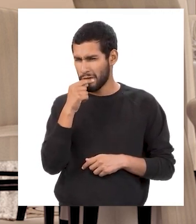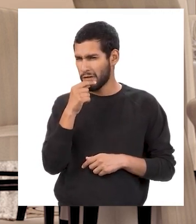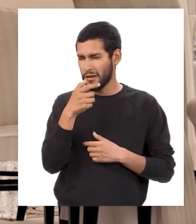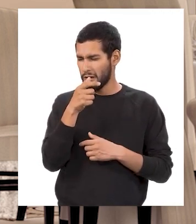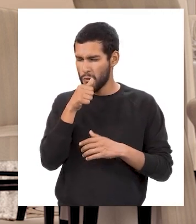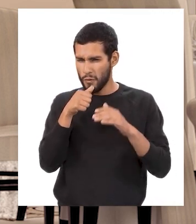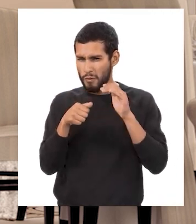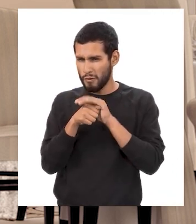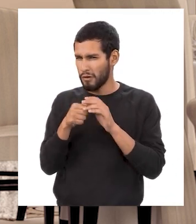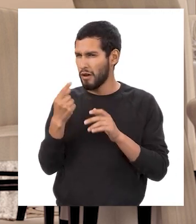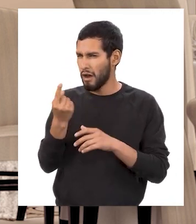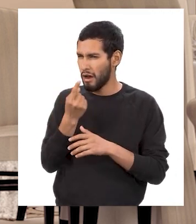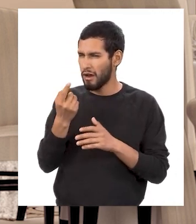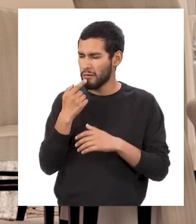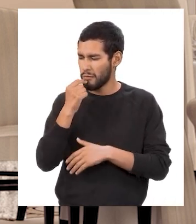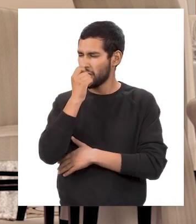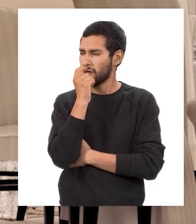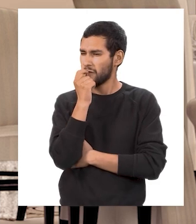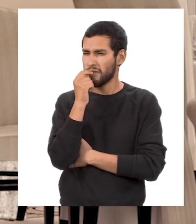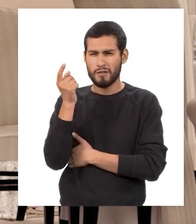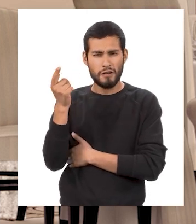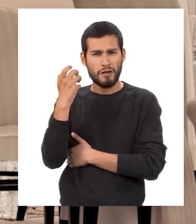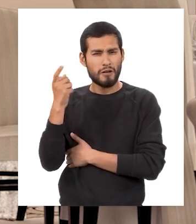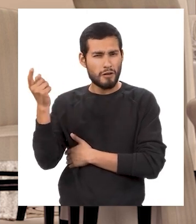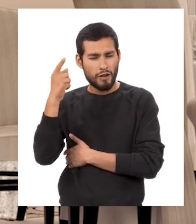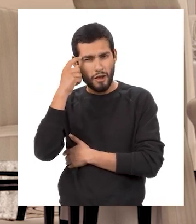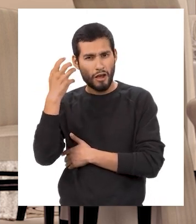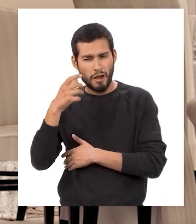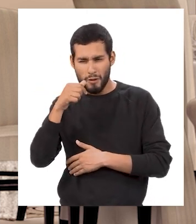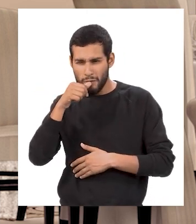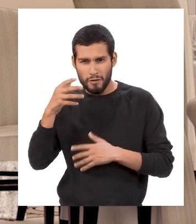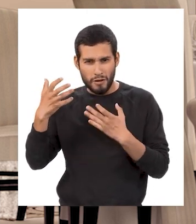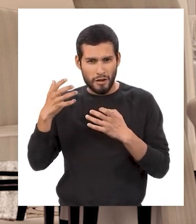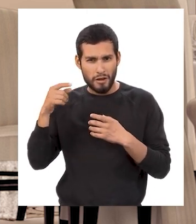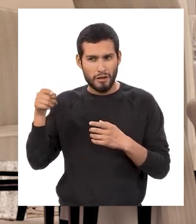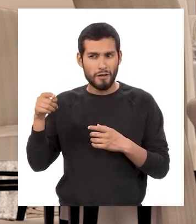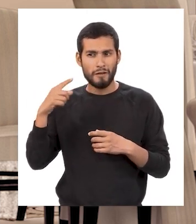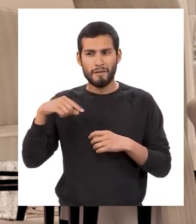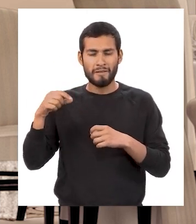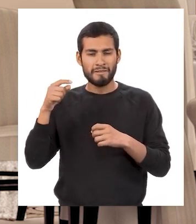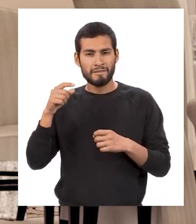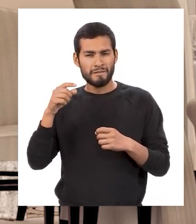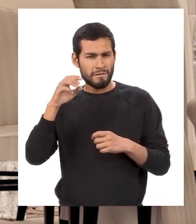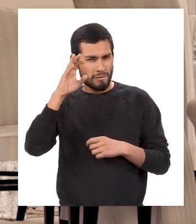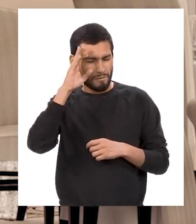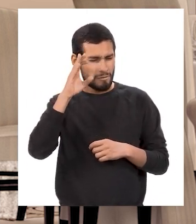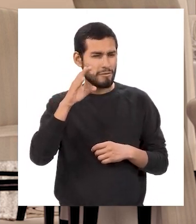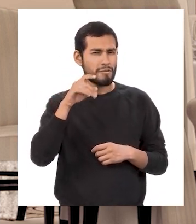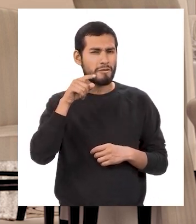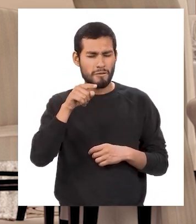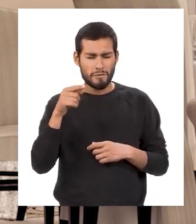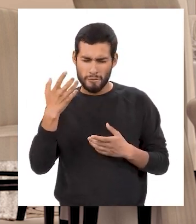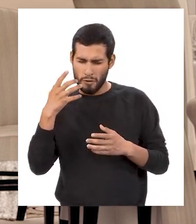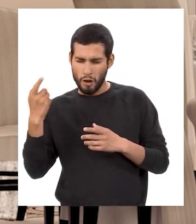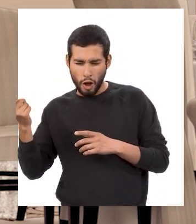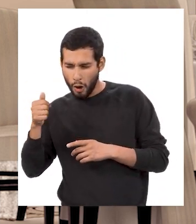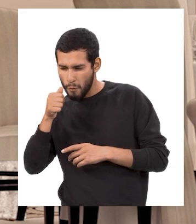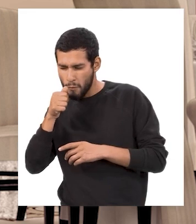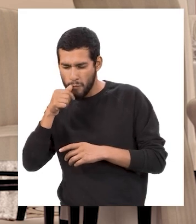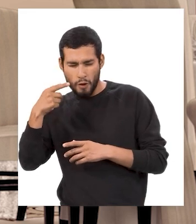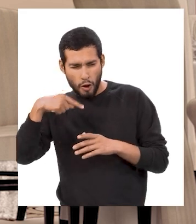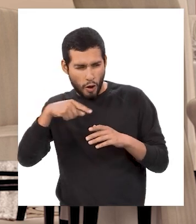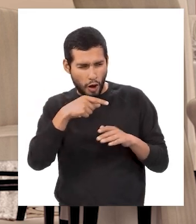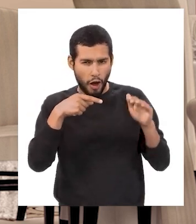rato encerrado. Oh, es un detective privado pagado por los compañeros del señor Fogg en el Reform